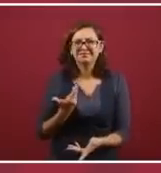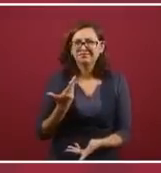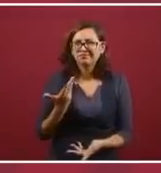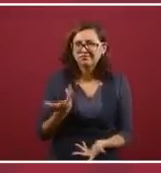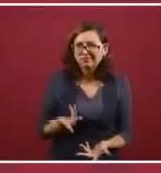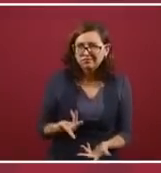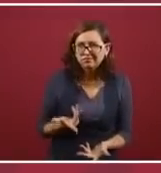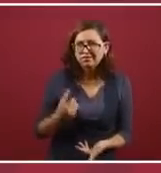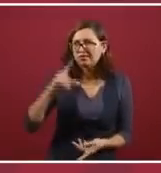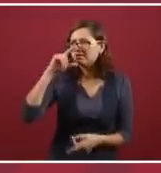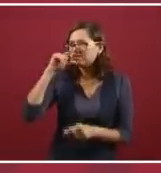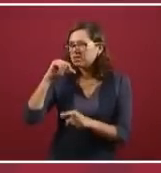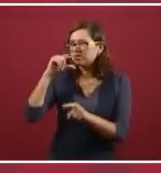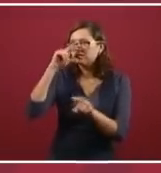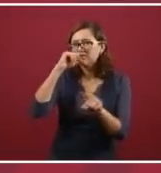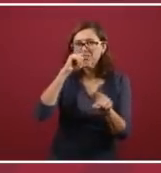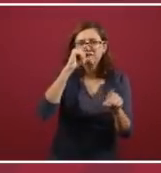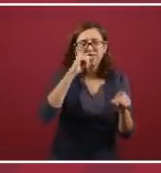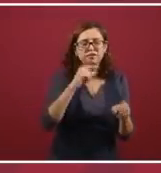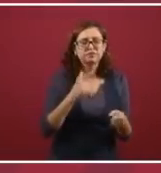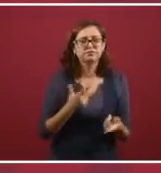terminadas.